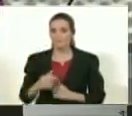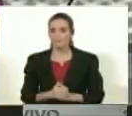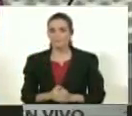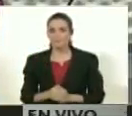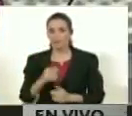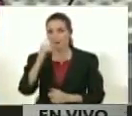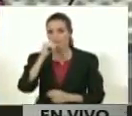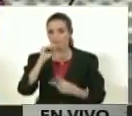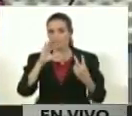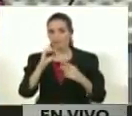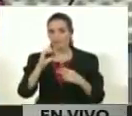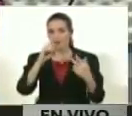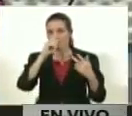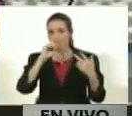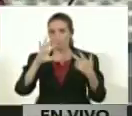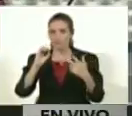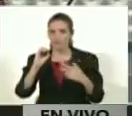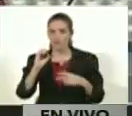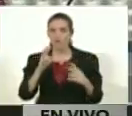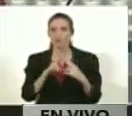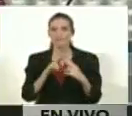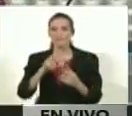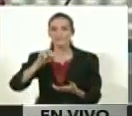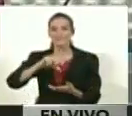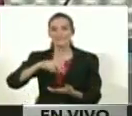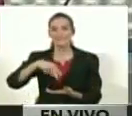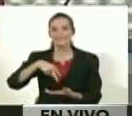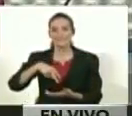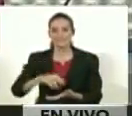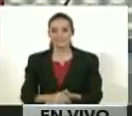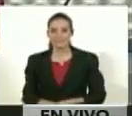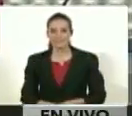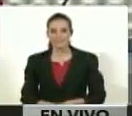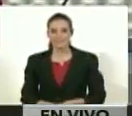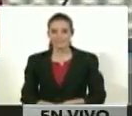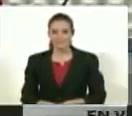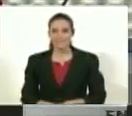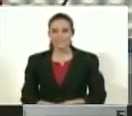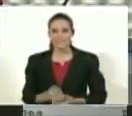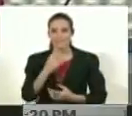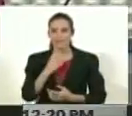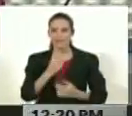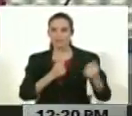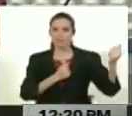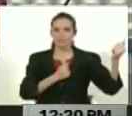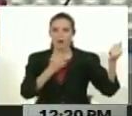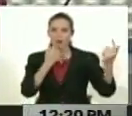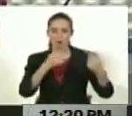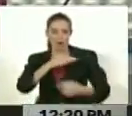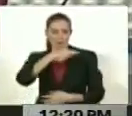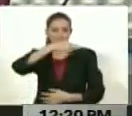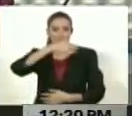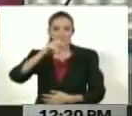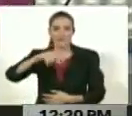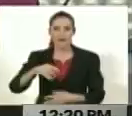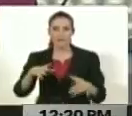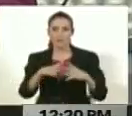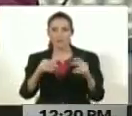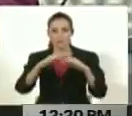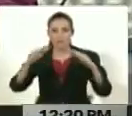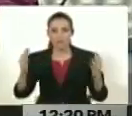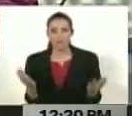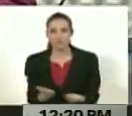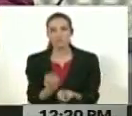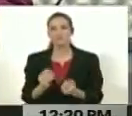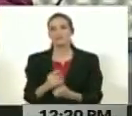los años 70 y 80, conocemos como la salsa, que le mueve el esqueleto y le mueve el alma a todo el mundo.